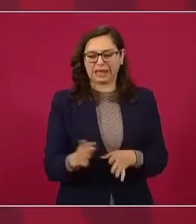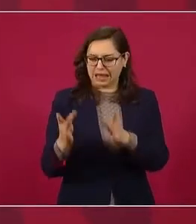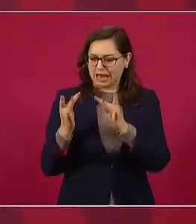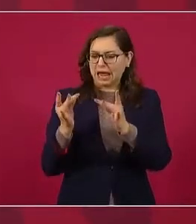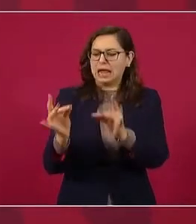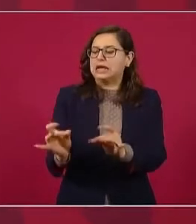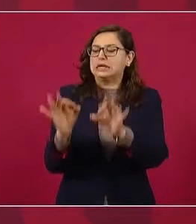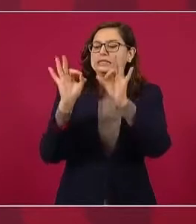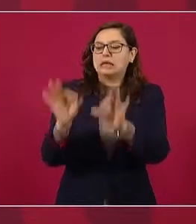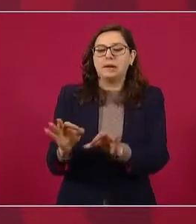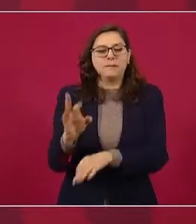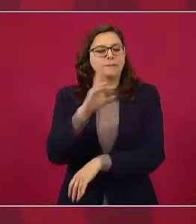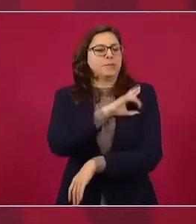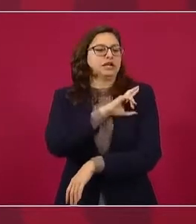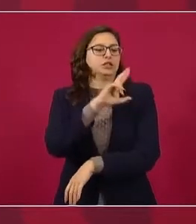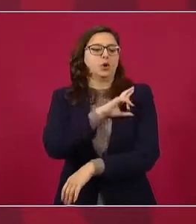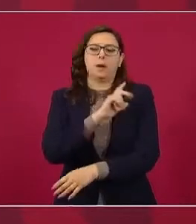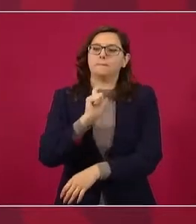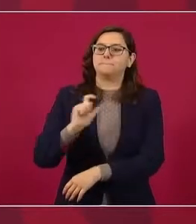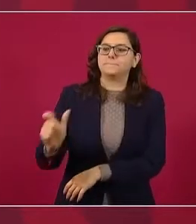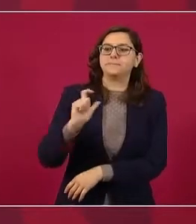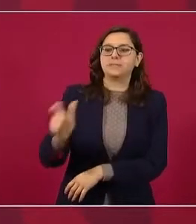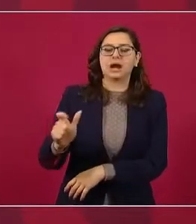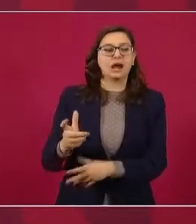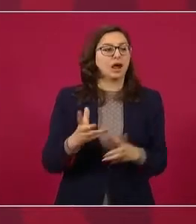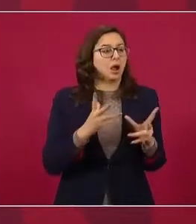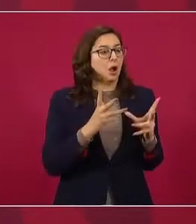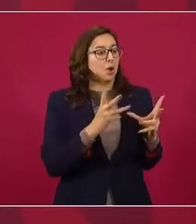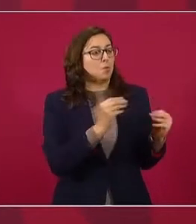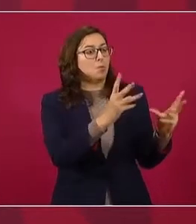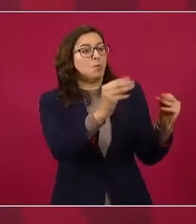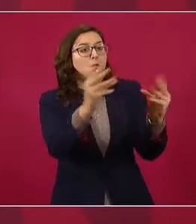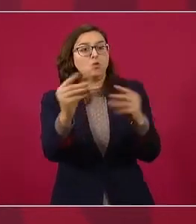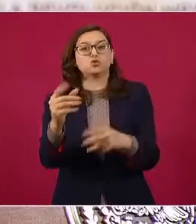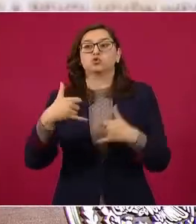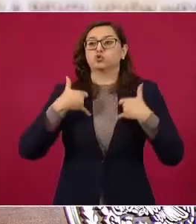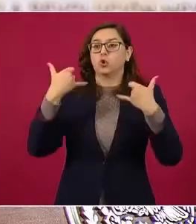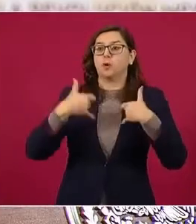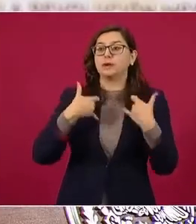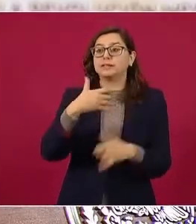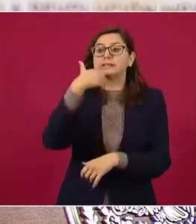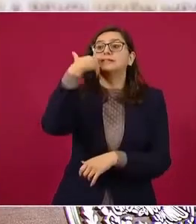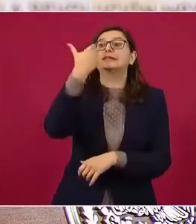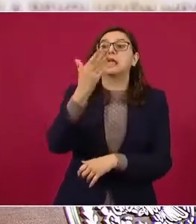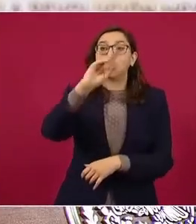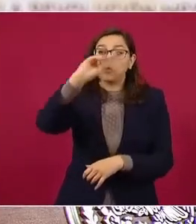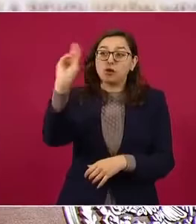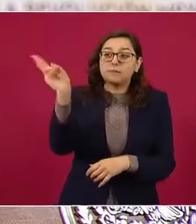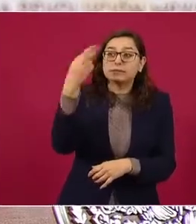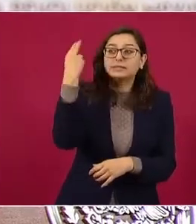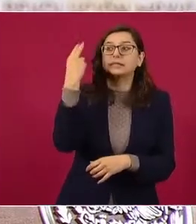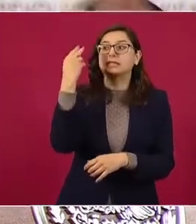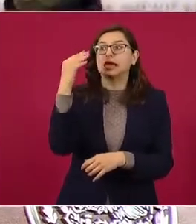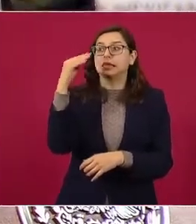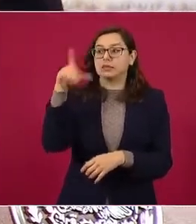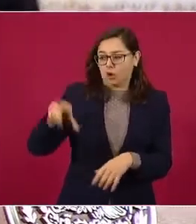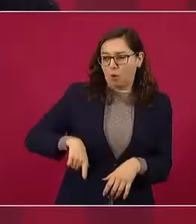a muchísimos jóvenes que querían ingresar a las universidades públicas con